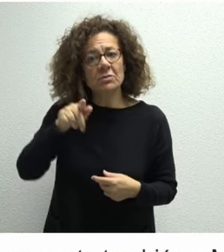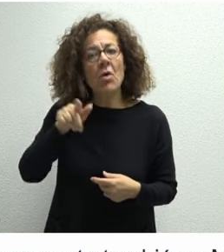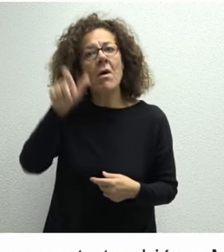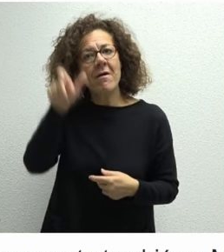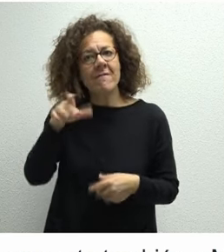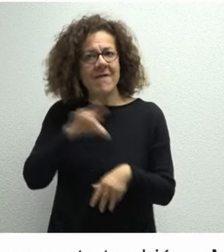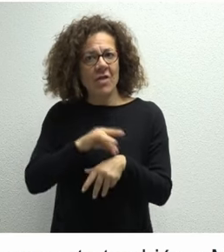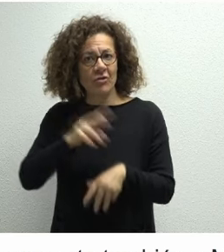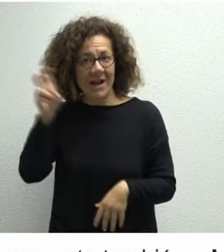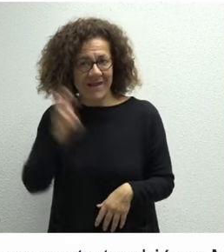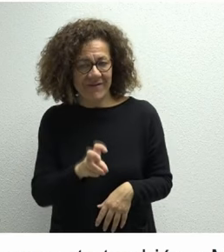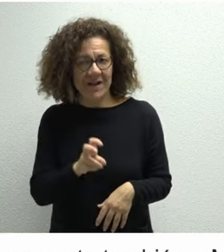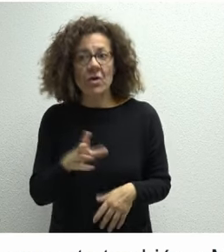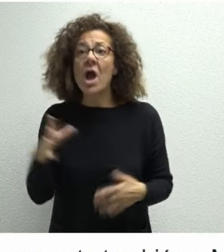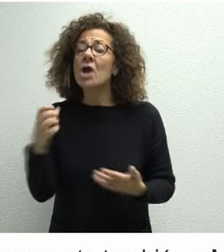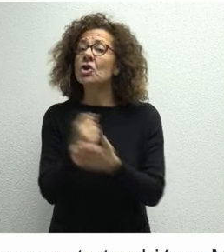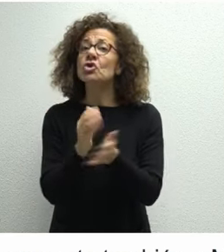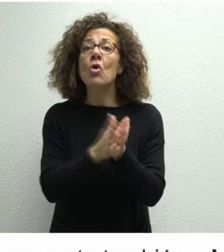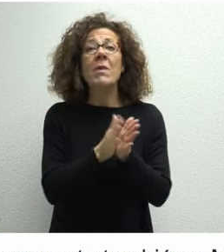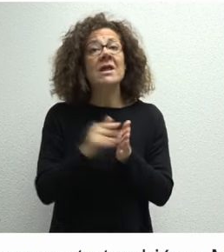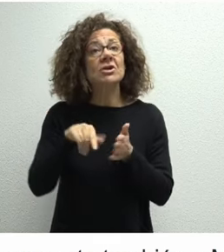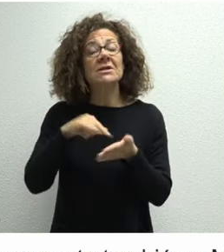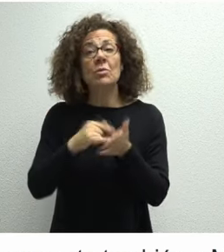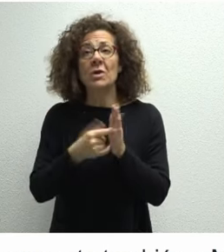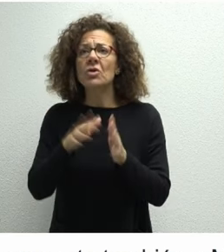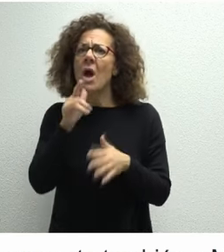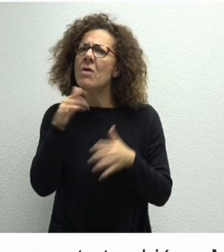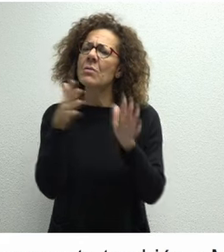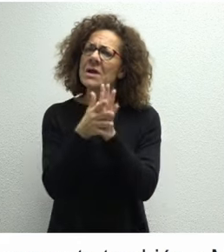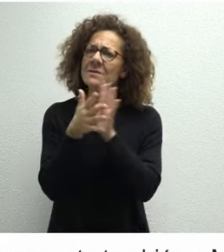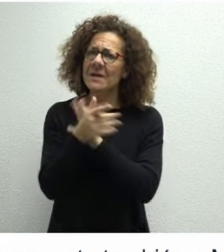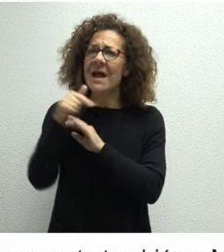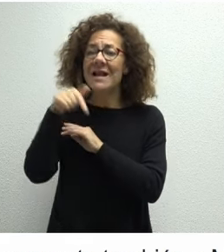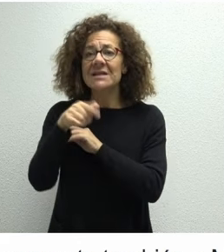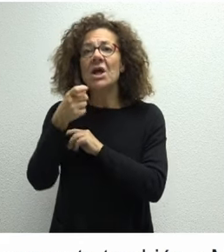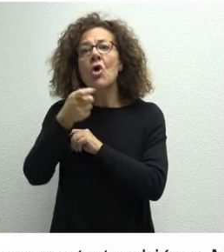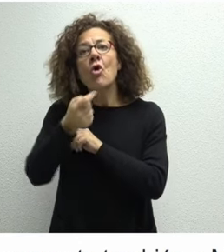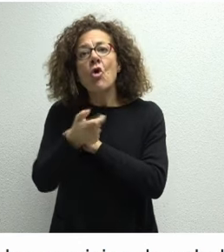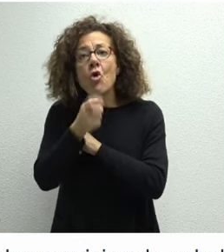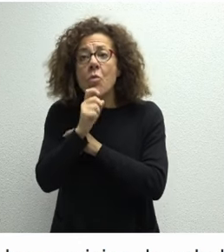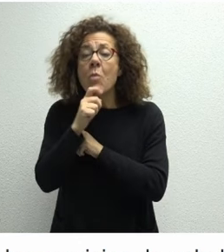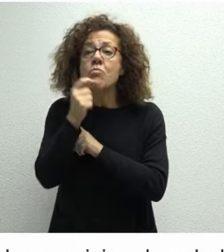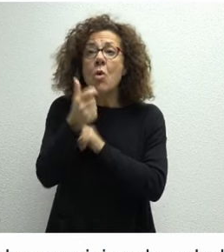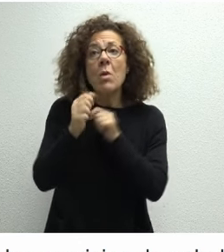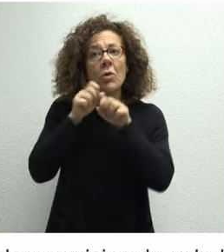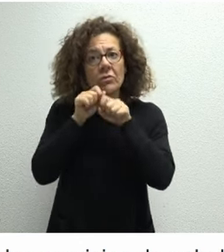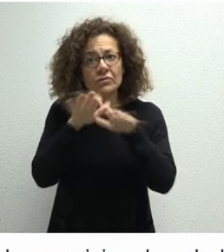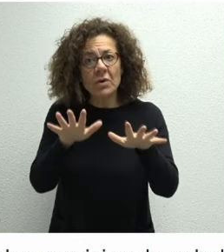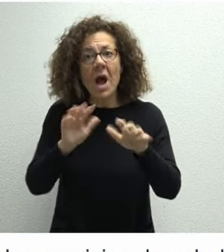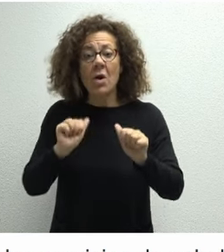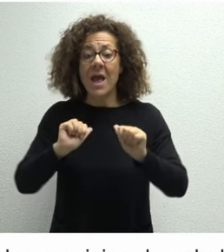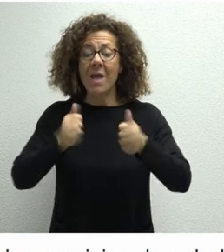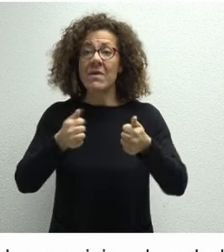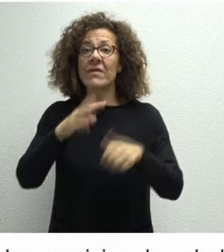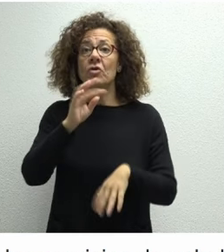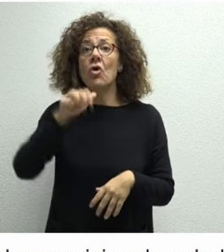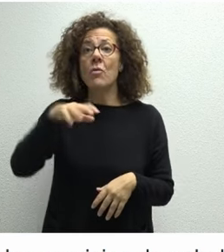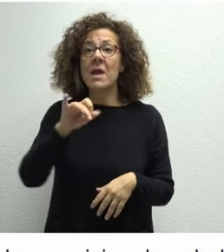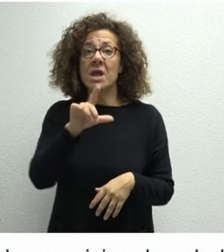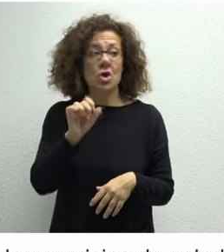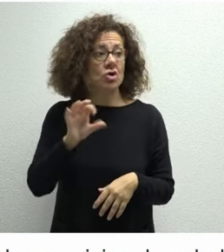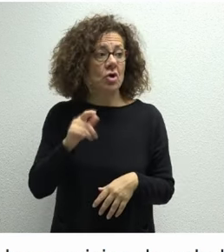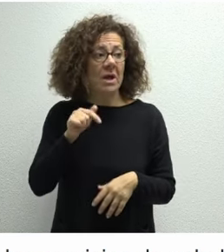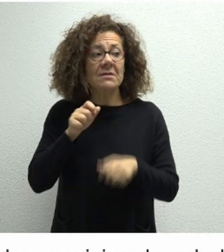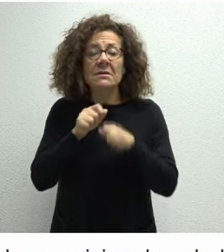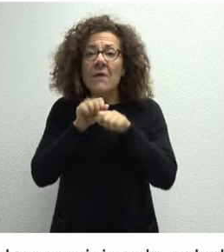eh Y bueno y todos los compañeros del proyecto No ahora os voy a contar un poco Cómo se va extendiendo poco a poco Aunque ha nacido en tomelloso y poco a poco se va